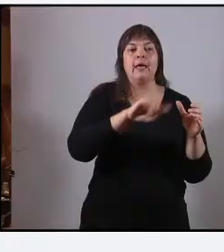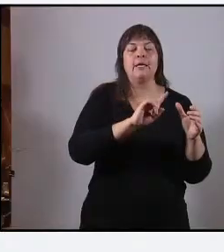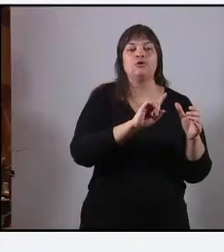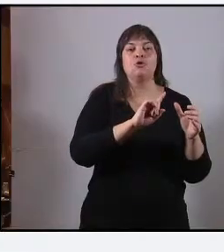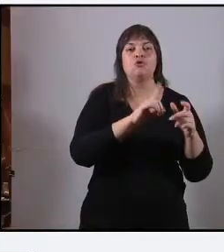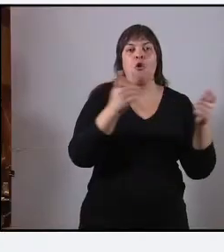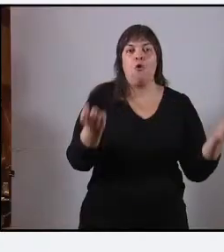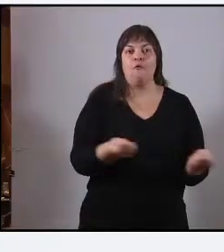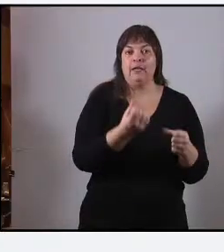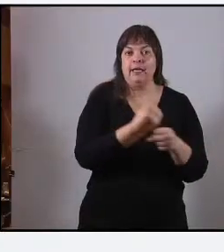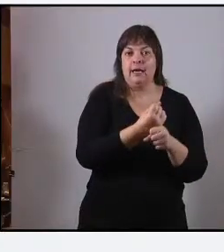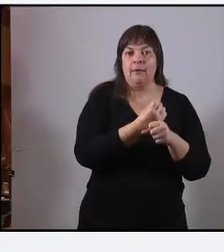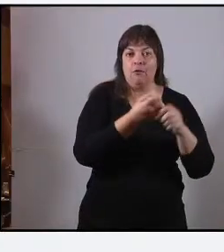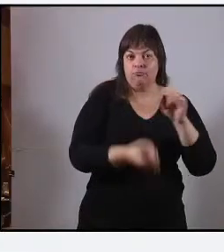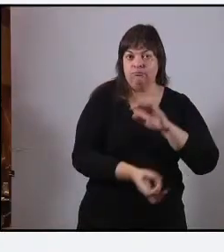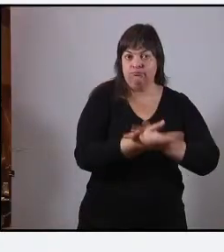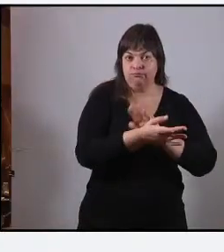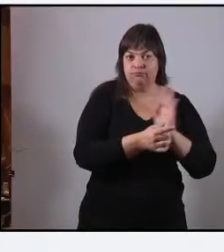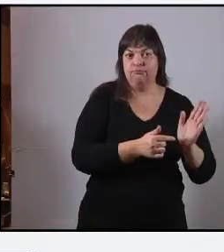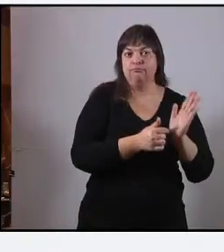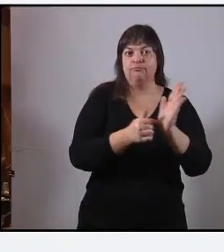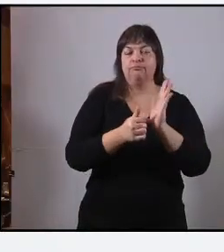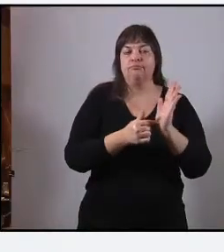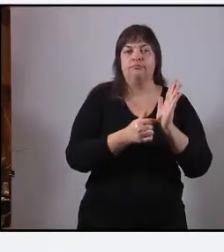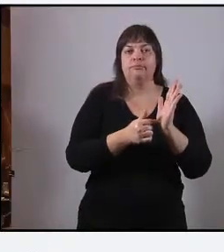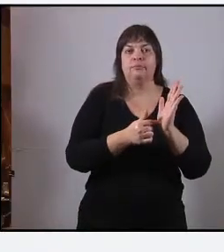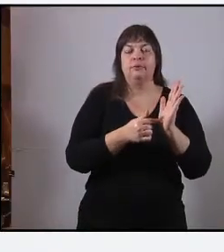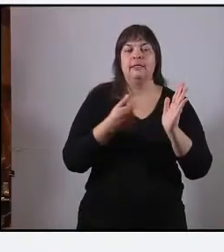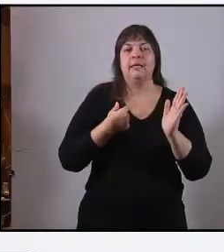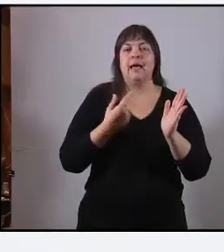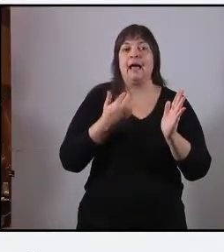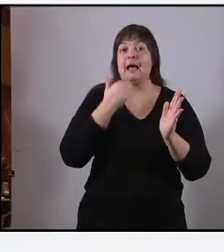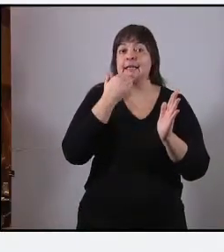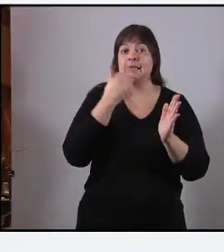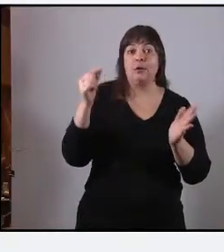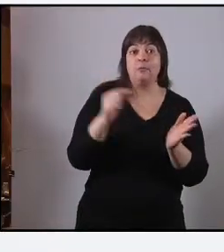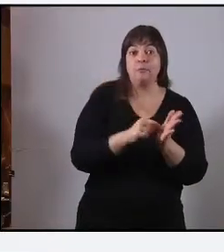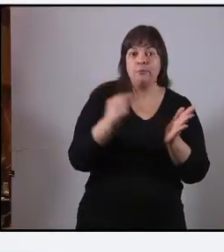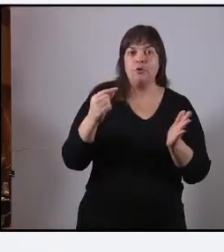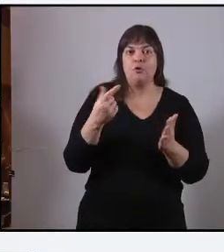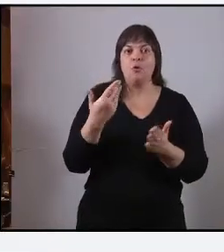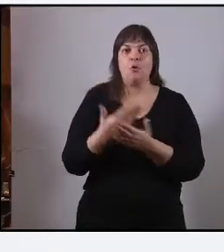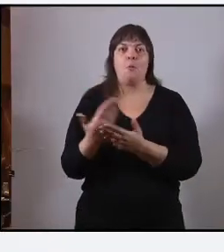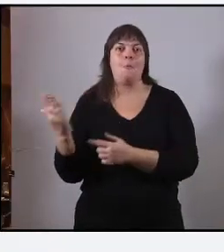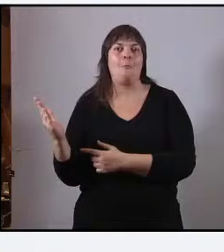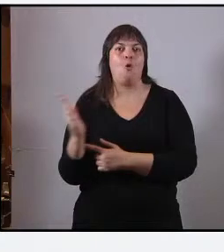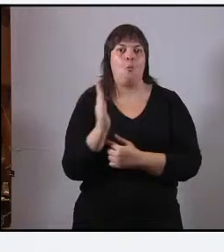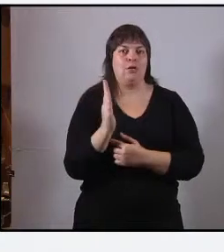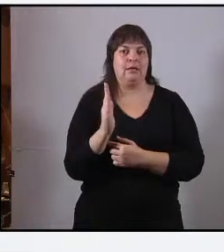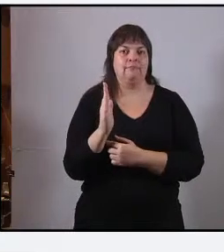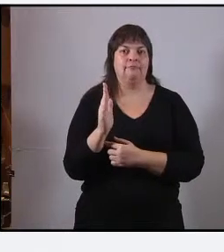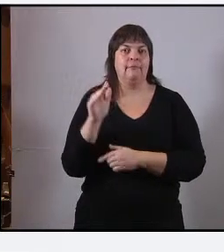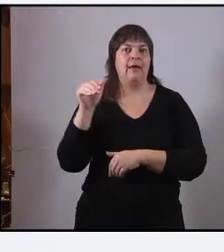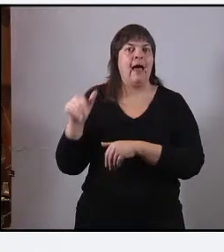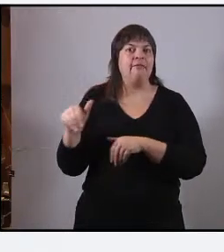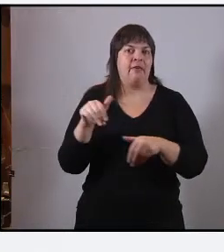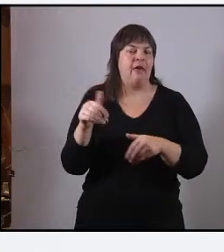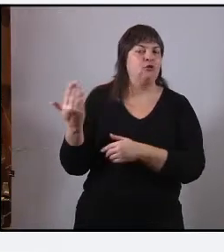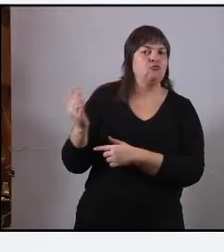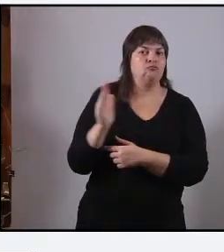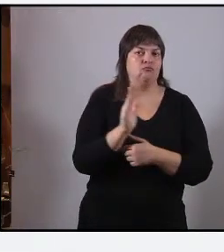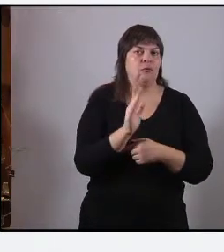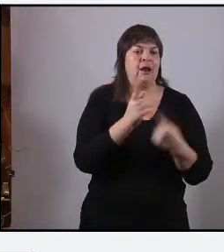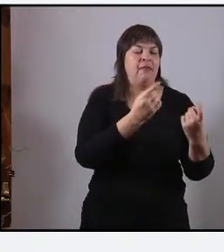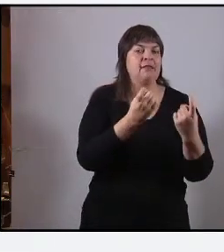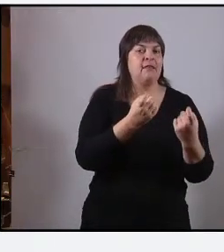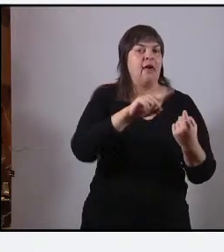una oferta y recibir de manera casi inmediata una propuesta de los candidatos que se ajustan a las